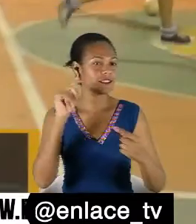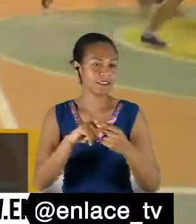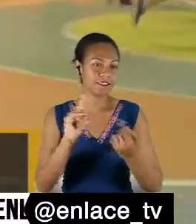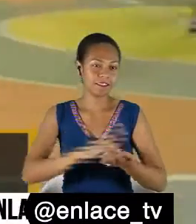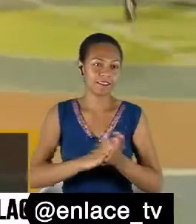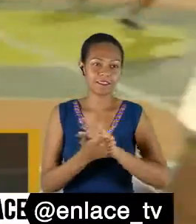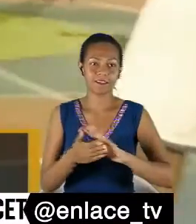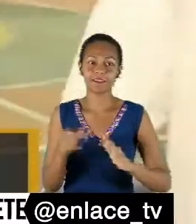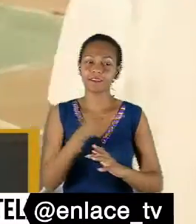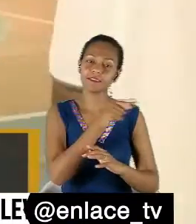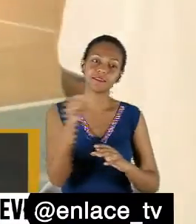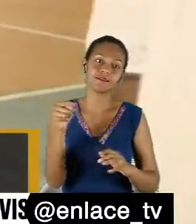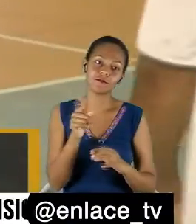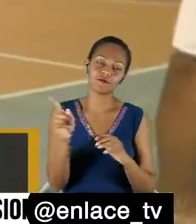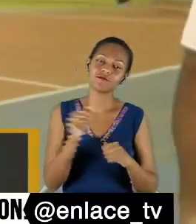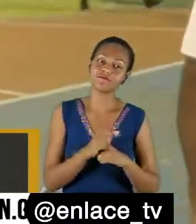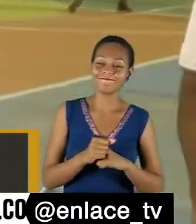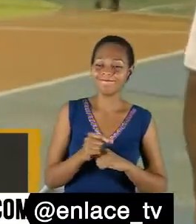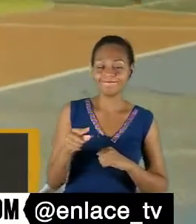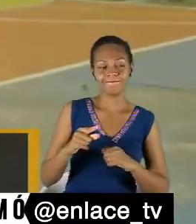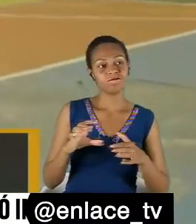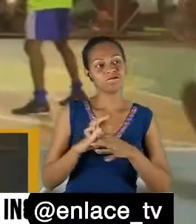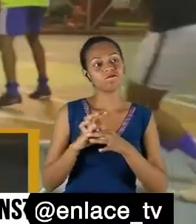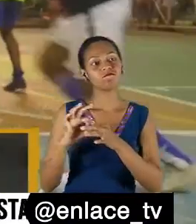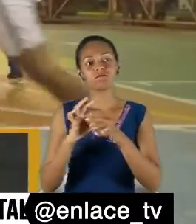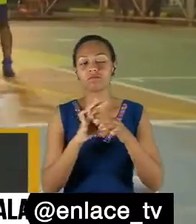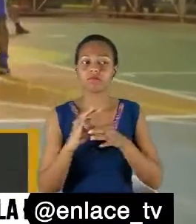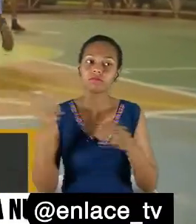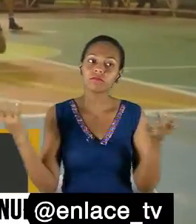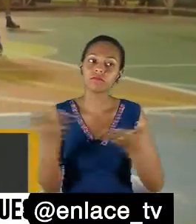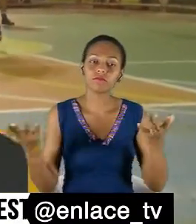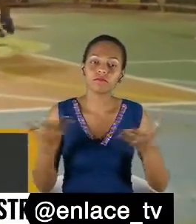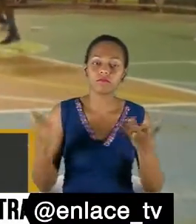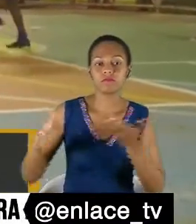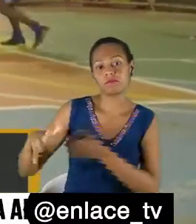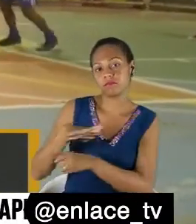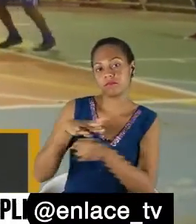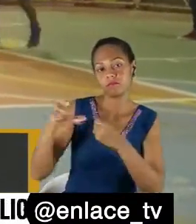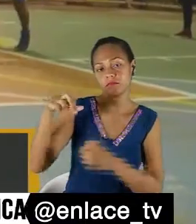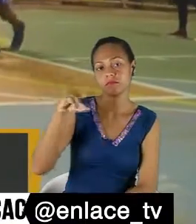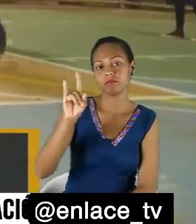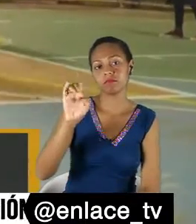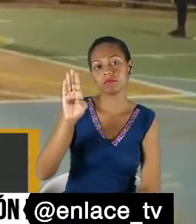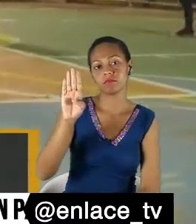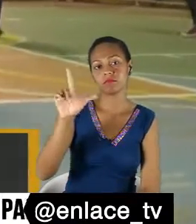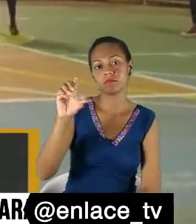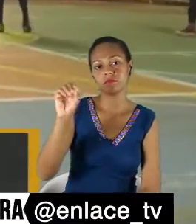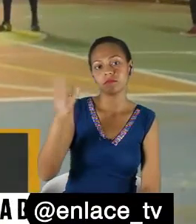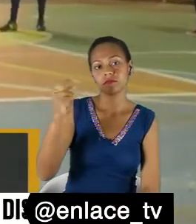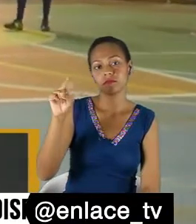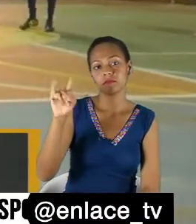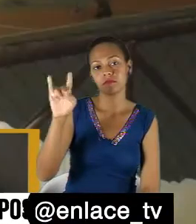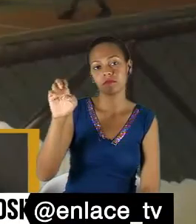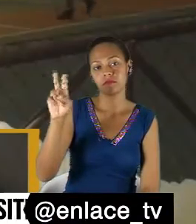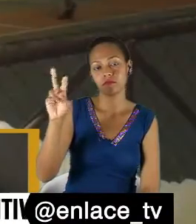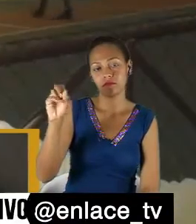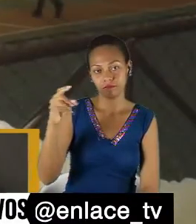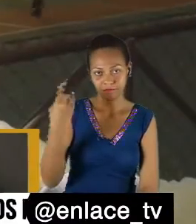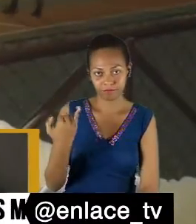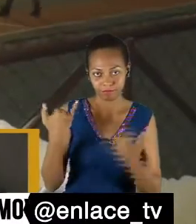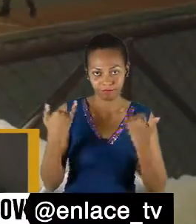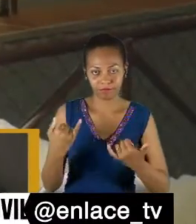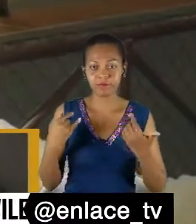convenio con el Instituto del Deporte Local. En la polideportiva del barrio Pueblo Nuevo se llevó a cabo la inauguración del certamen. Queremos vincular a